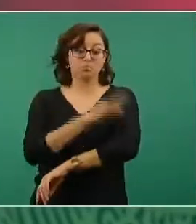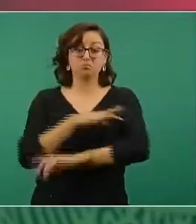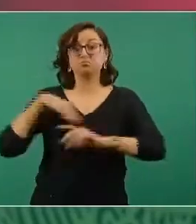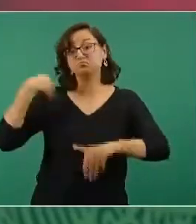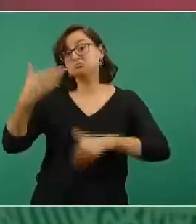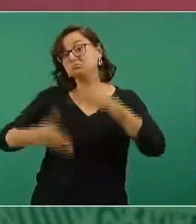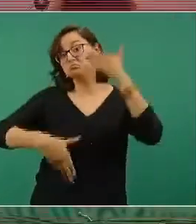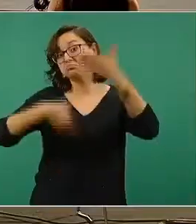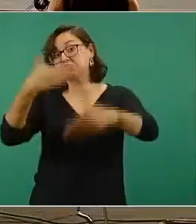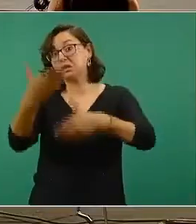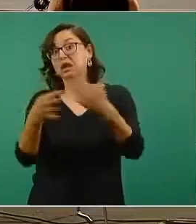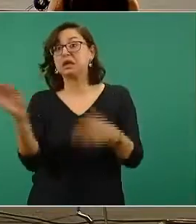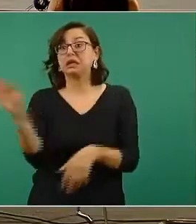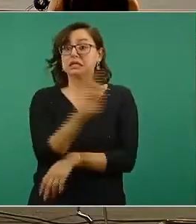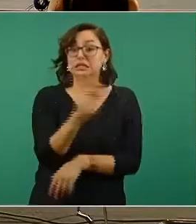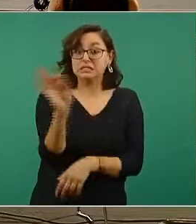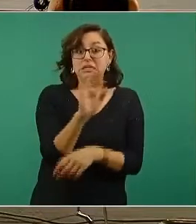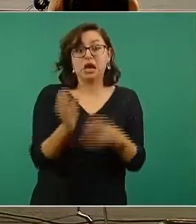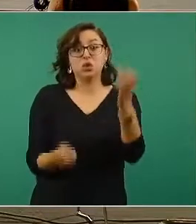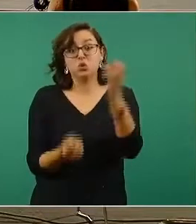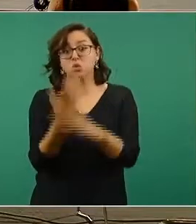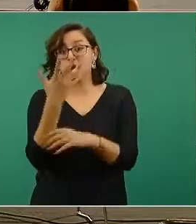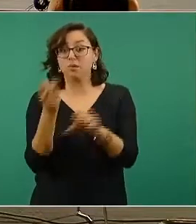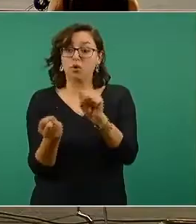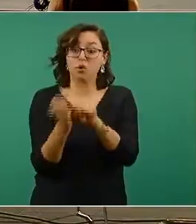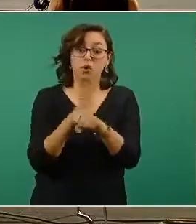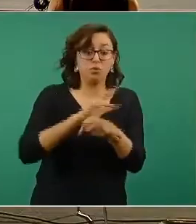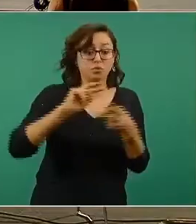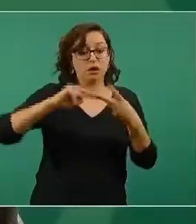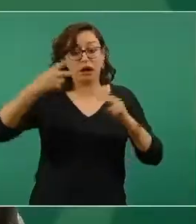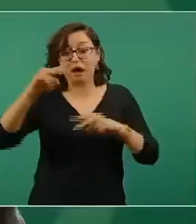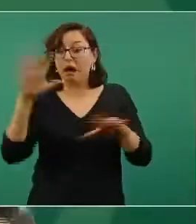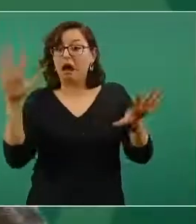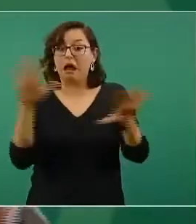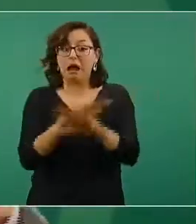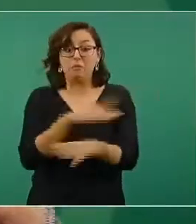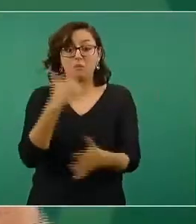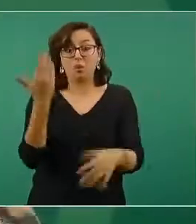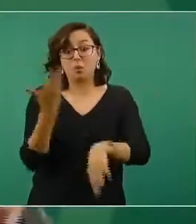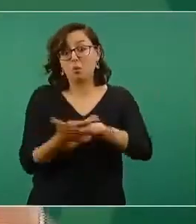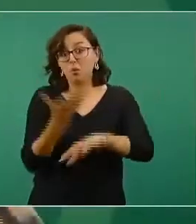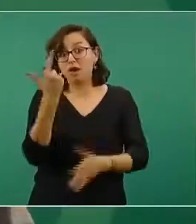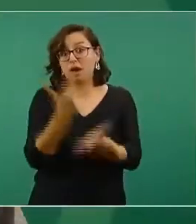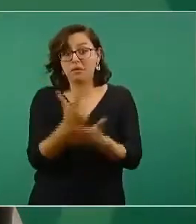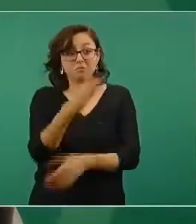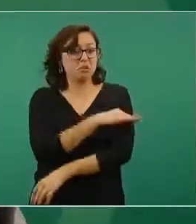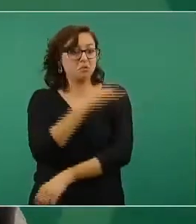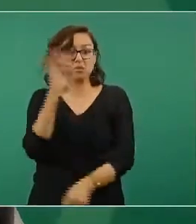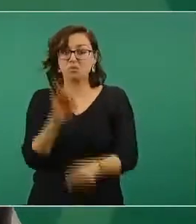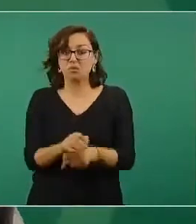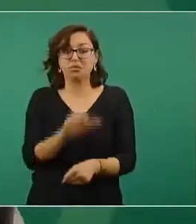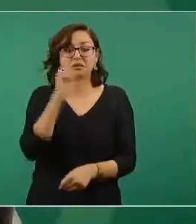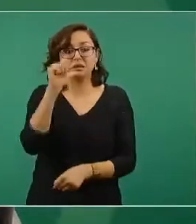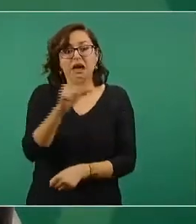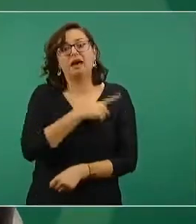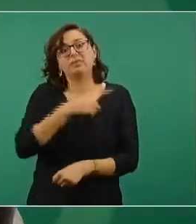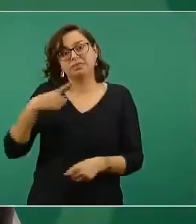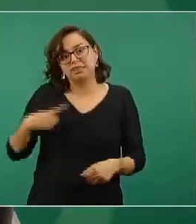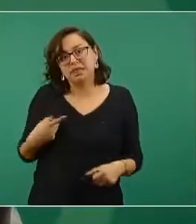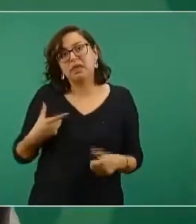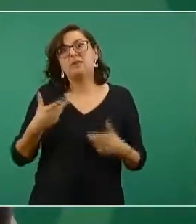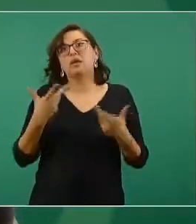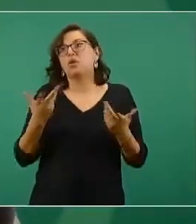tienen eficacia o efectividad las vacunas contra estas variantes, pues se tendrá que generar esquemas distintos